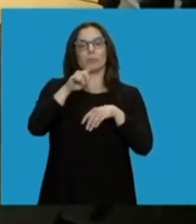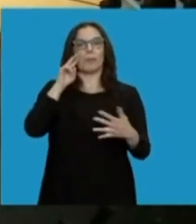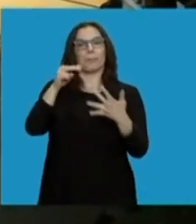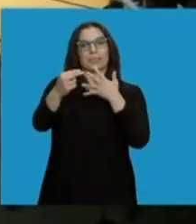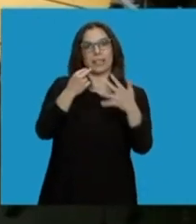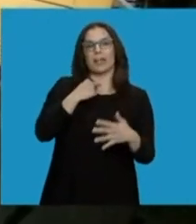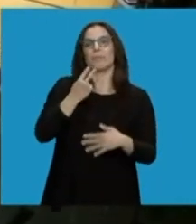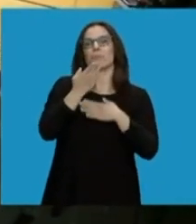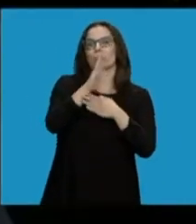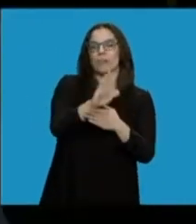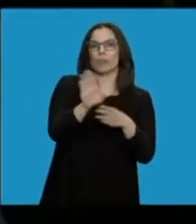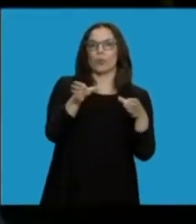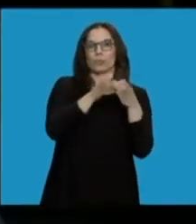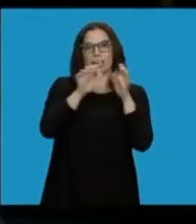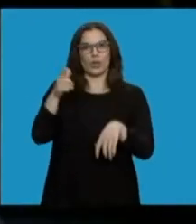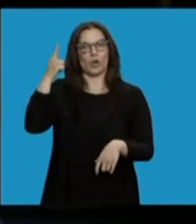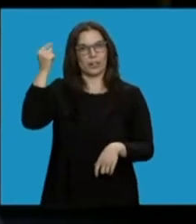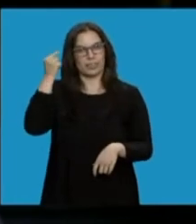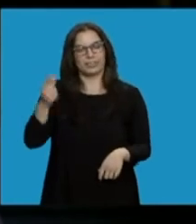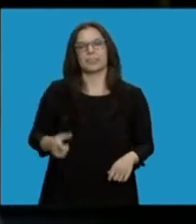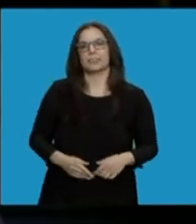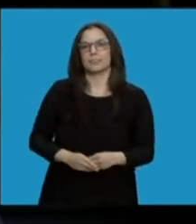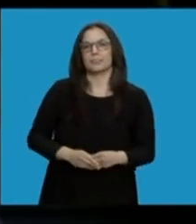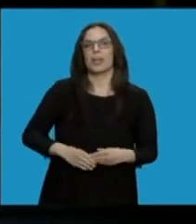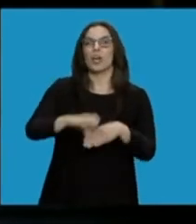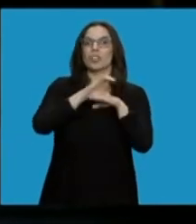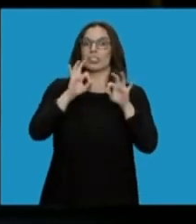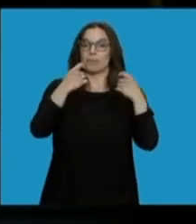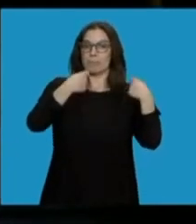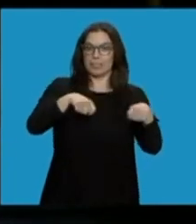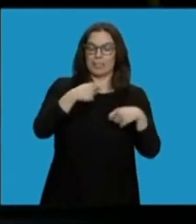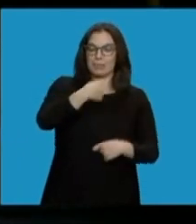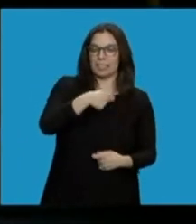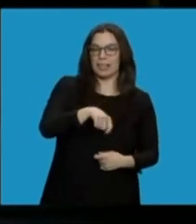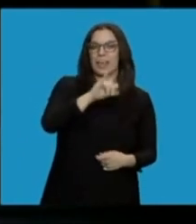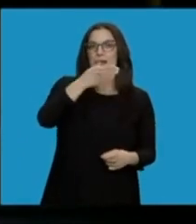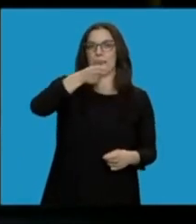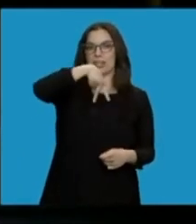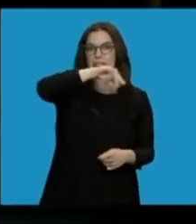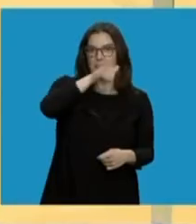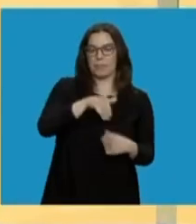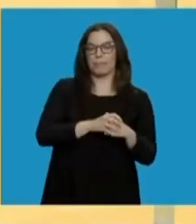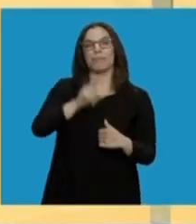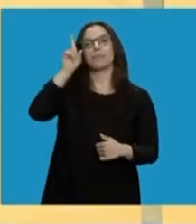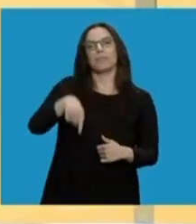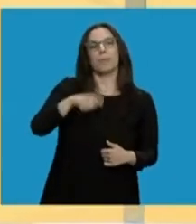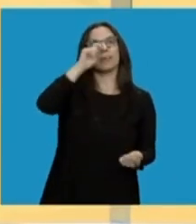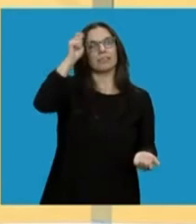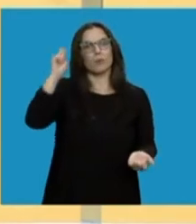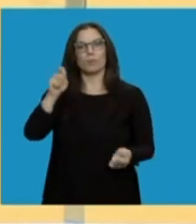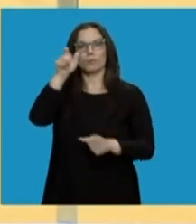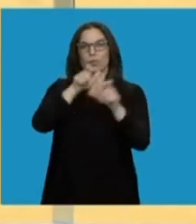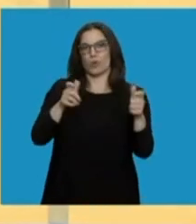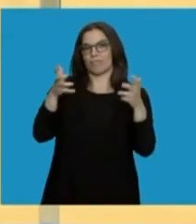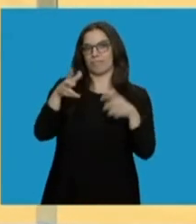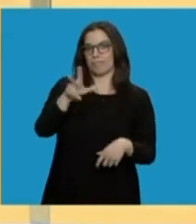y portavoz de la Junta de Castilla y León, Francisco Egea. Consejero de la Presidencia, Ángel Ibáñez. Saludamos también a los premiados,